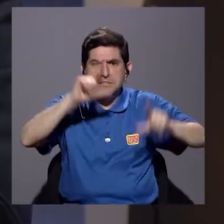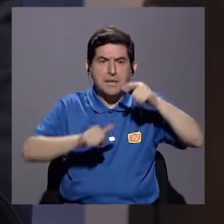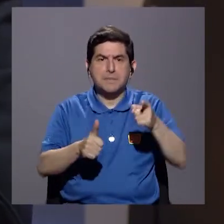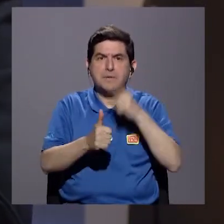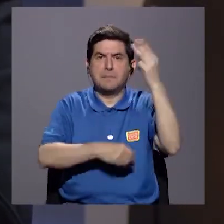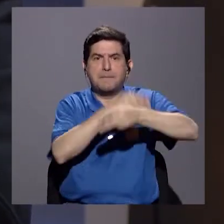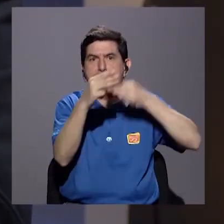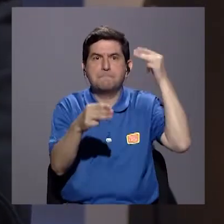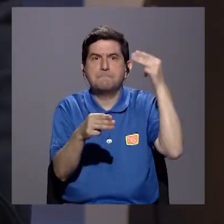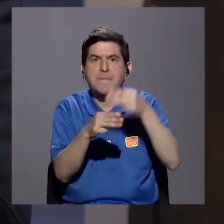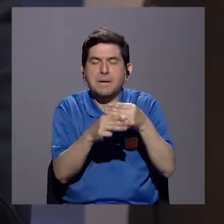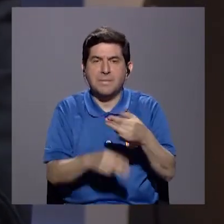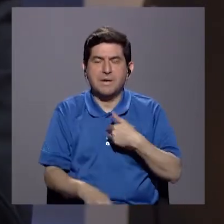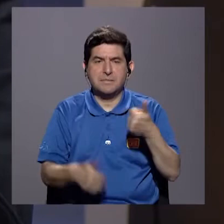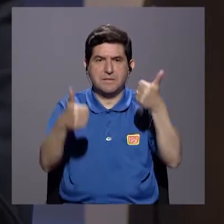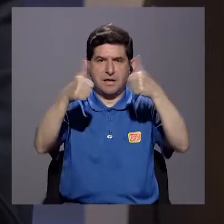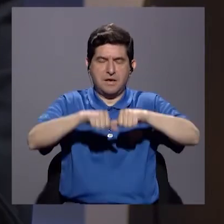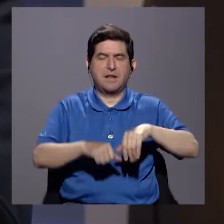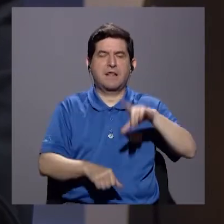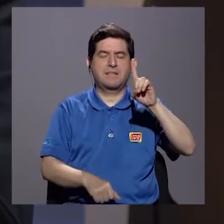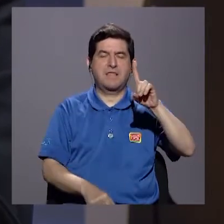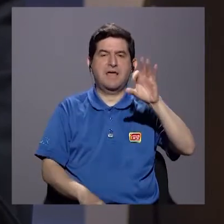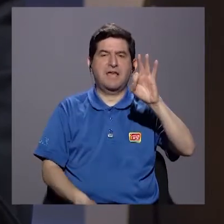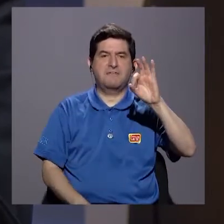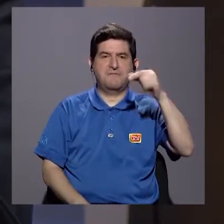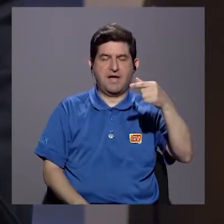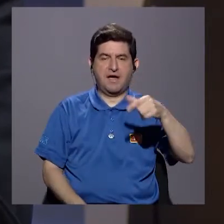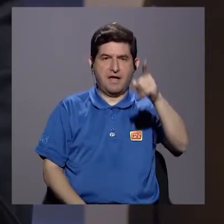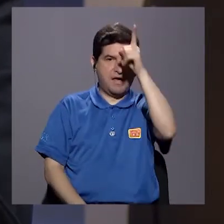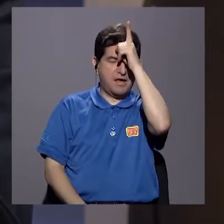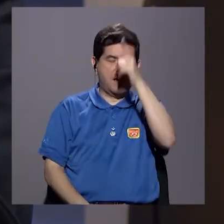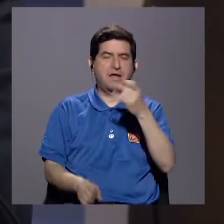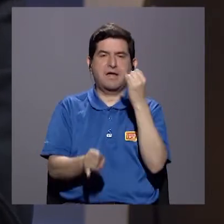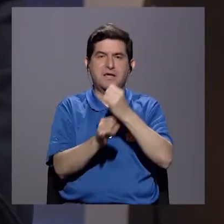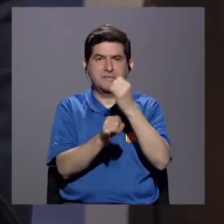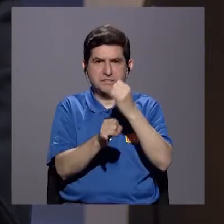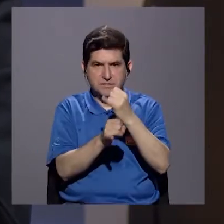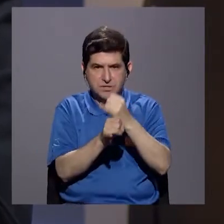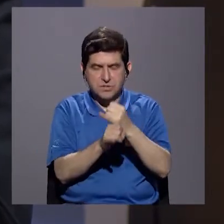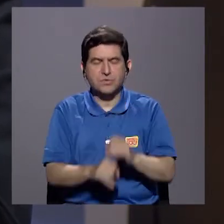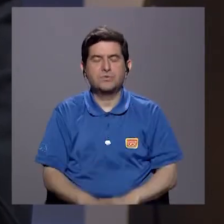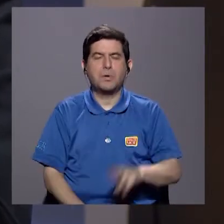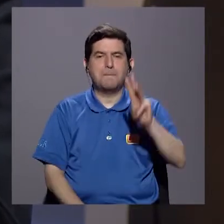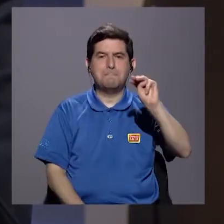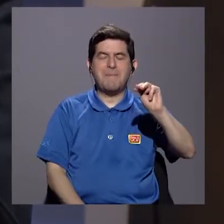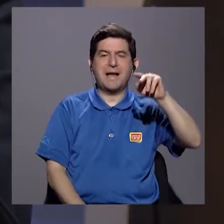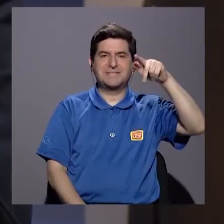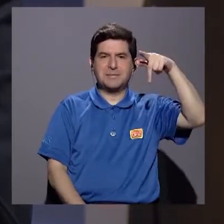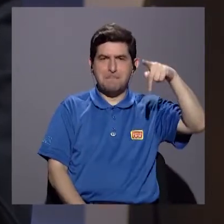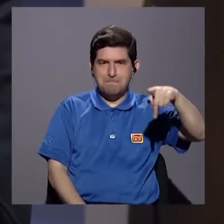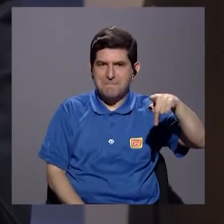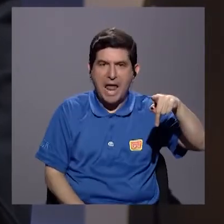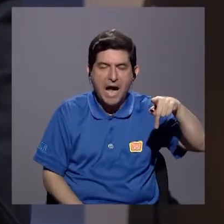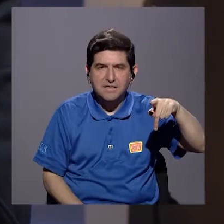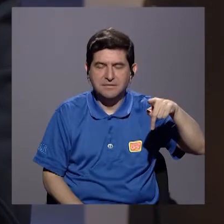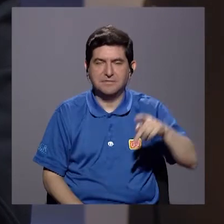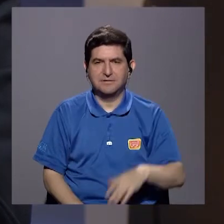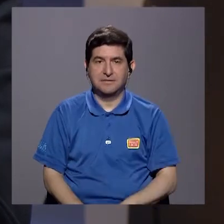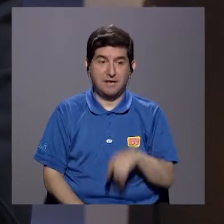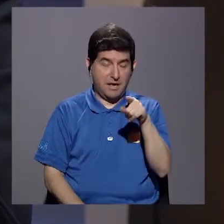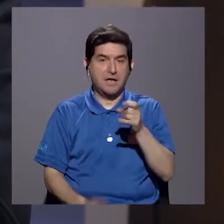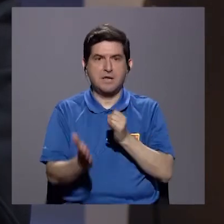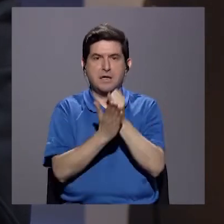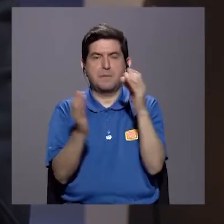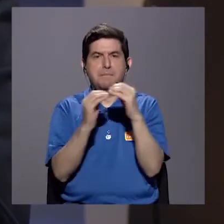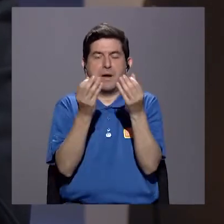en un laboratorio del primer mundo. Nosotros tenemos convenio con la DFG de Alemania, con el instituto o la sociedad Max Planck, que es probablemente